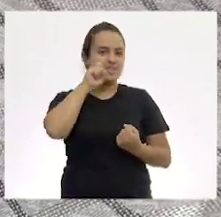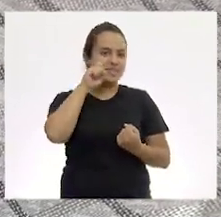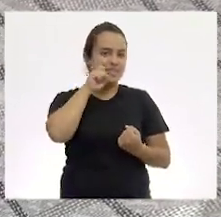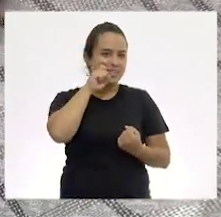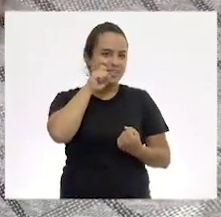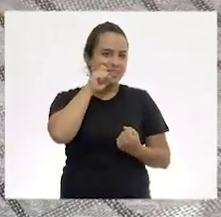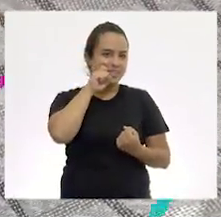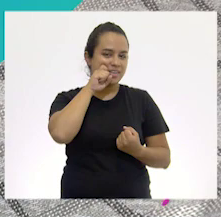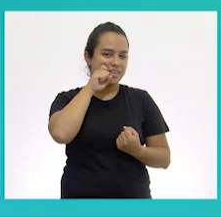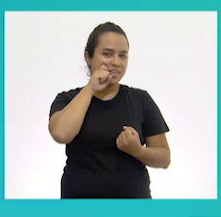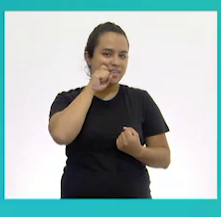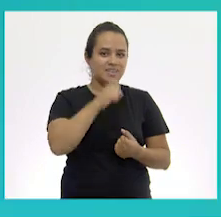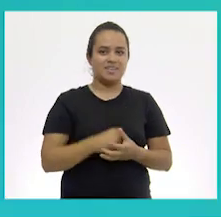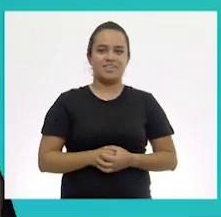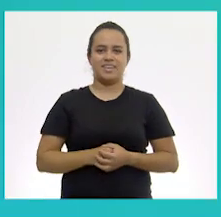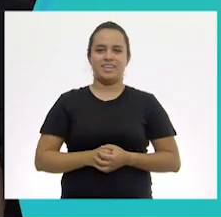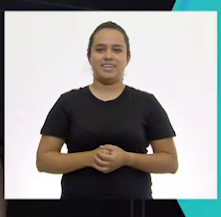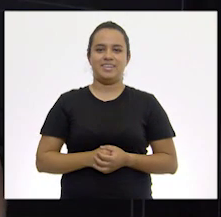tomate también.